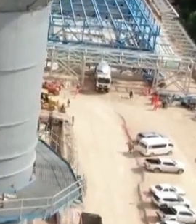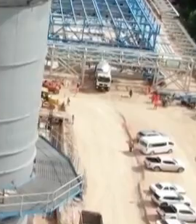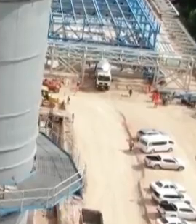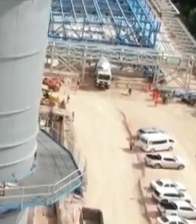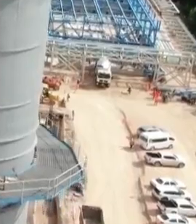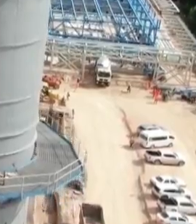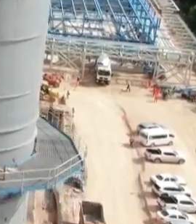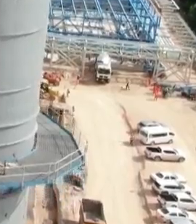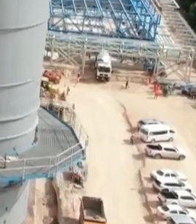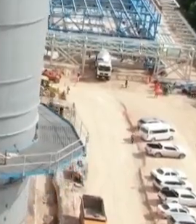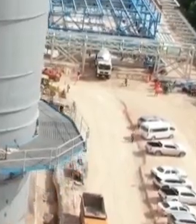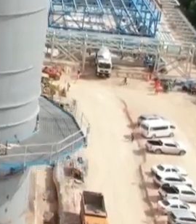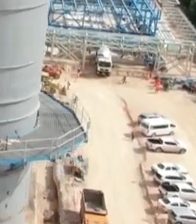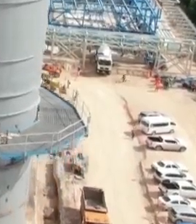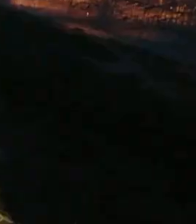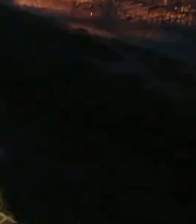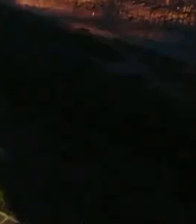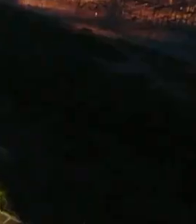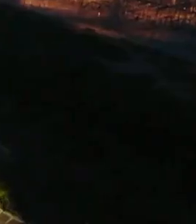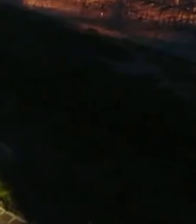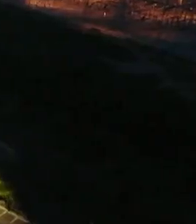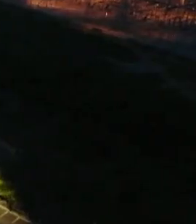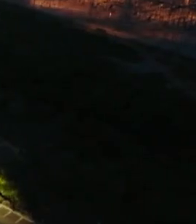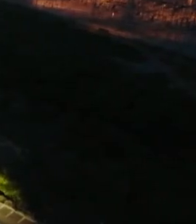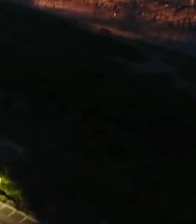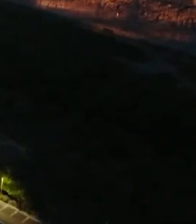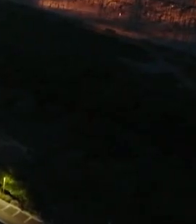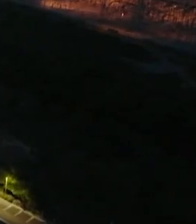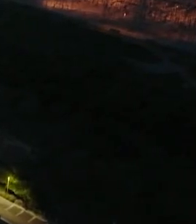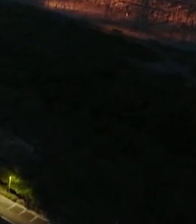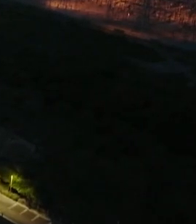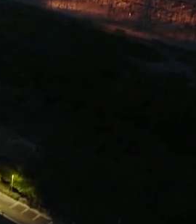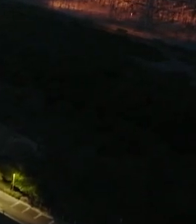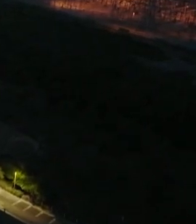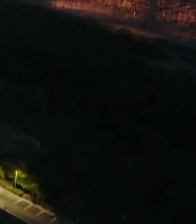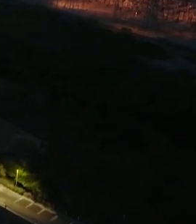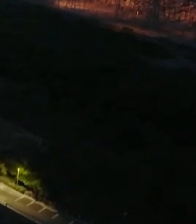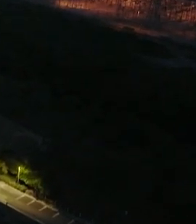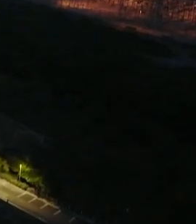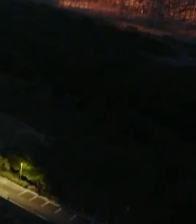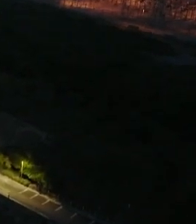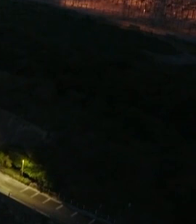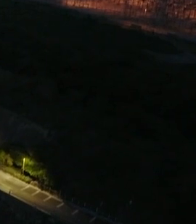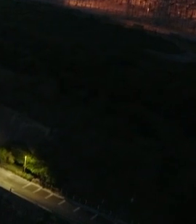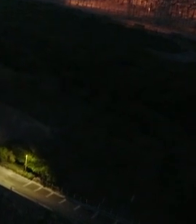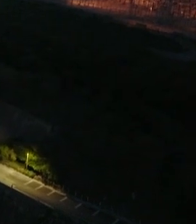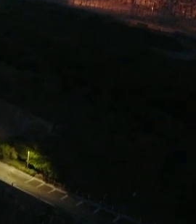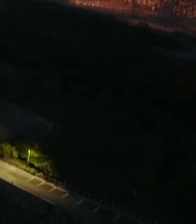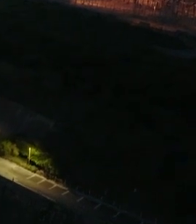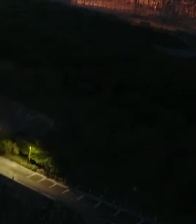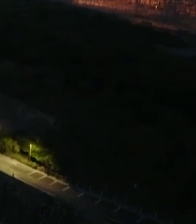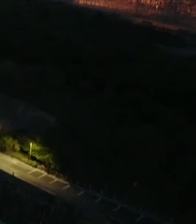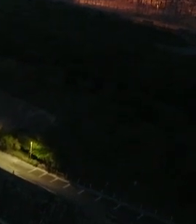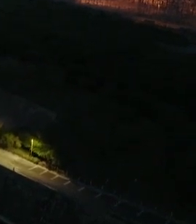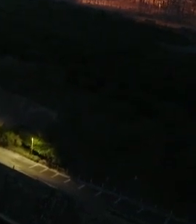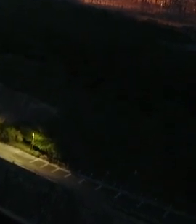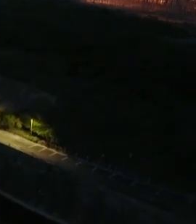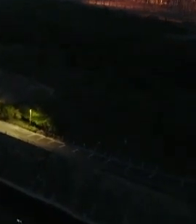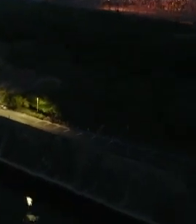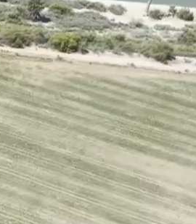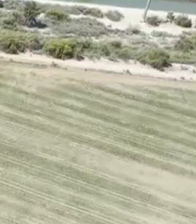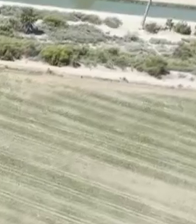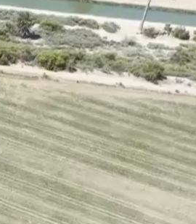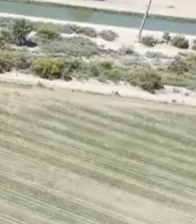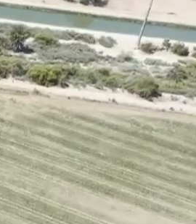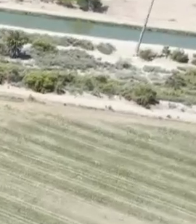sistema eléctrico, la participación del Estado en la generación de energía eléctrica en México alcanzará el 56% en 2024.